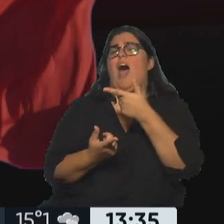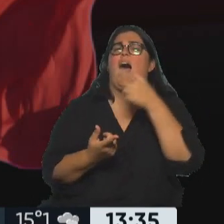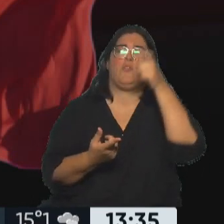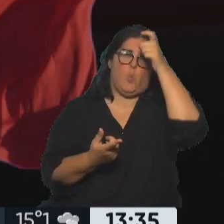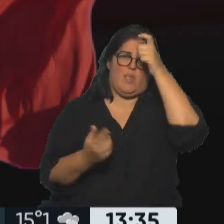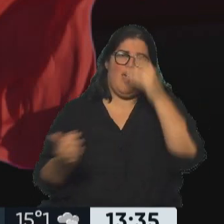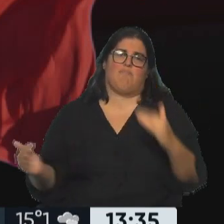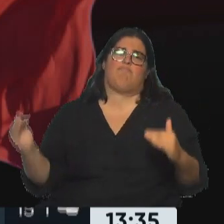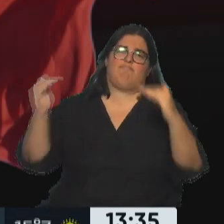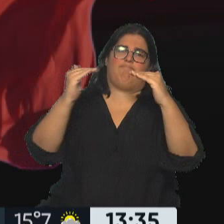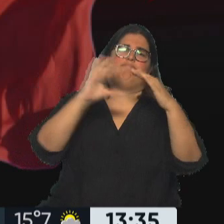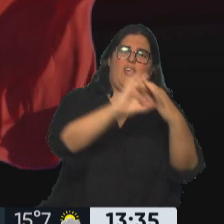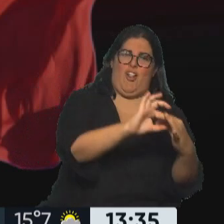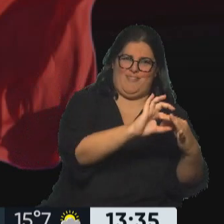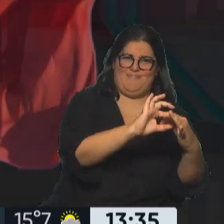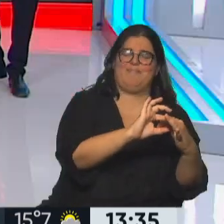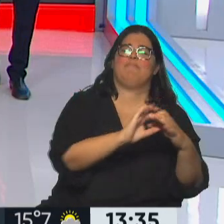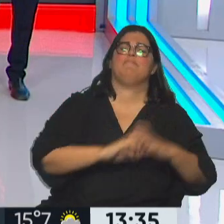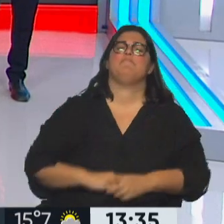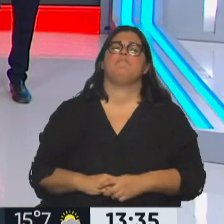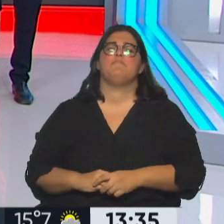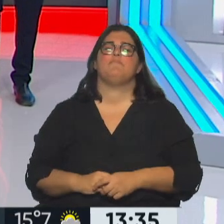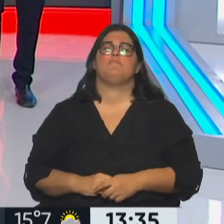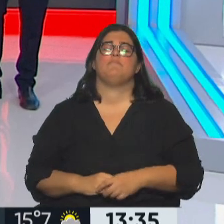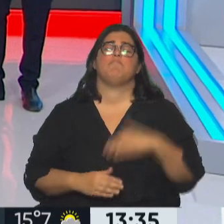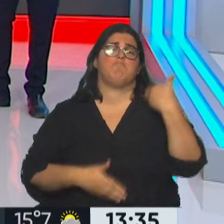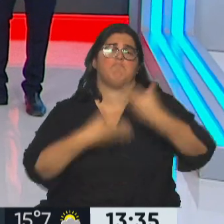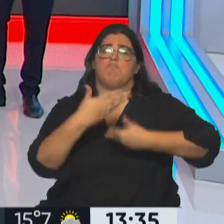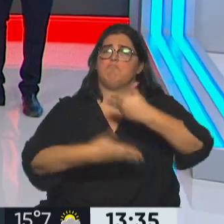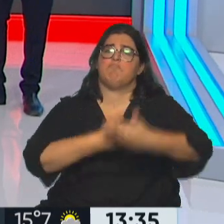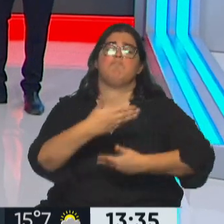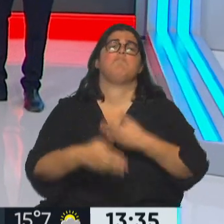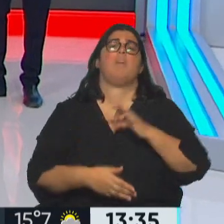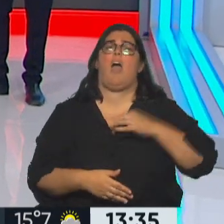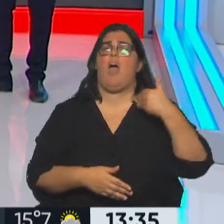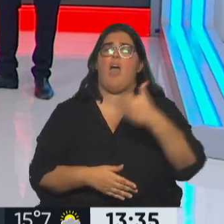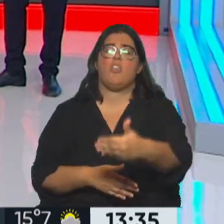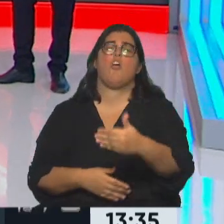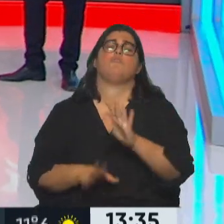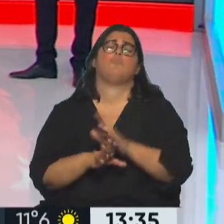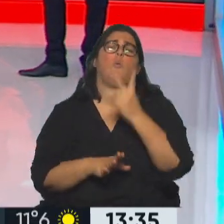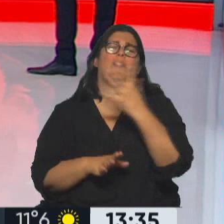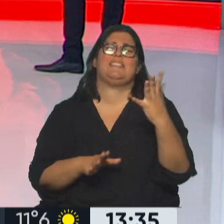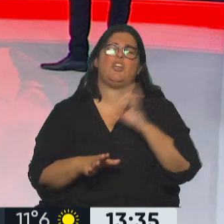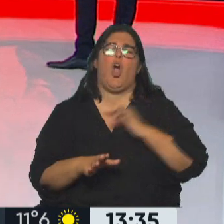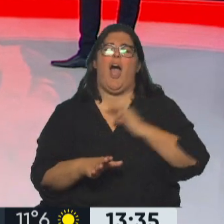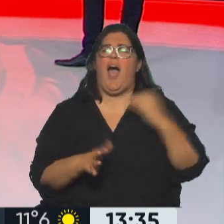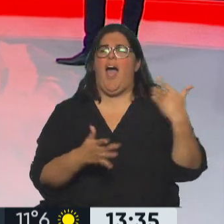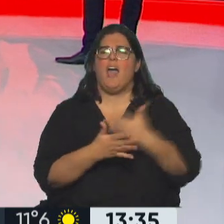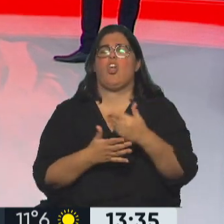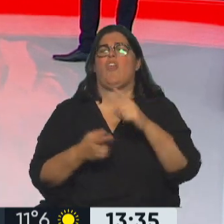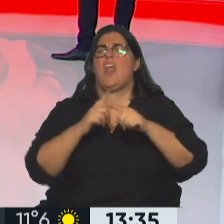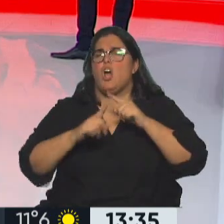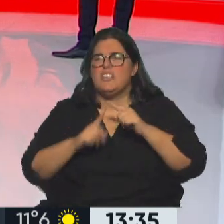adhesión, un dato para nada menor. Seguimos avanzando con los años y esta historia de 25 años de negociaciones.